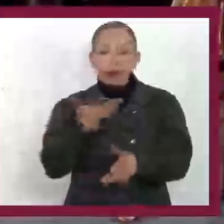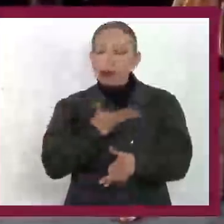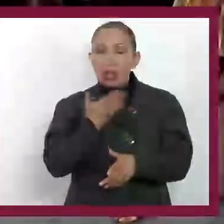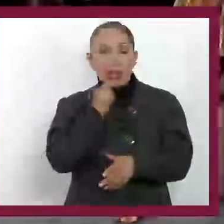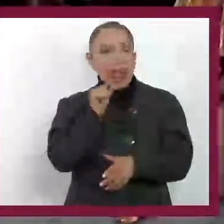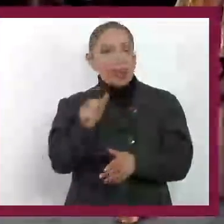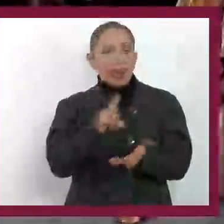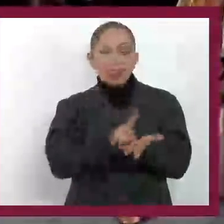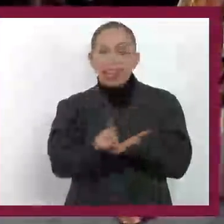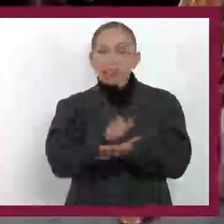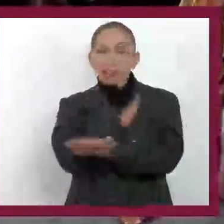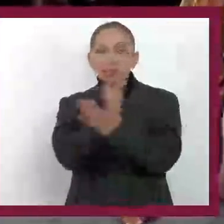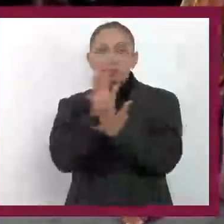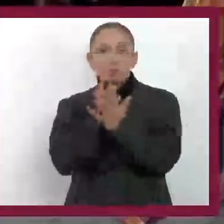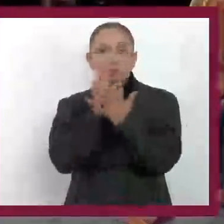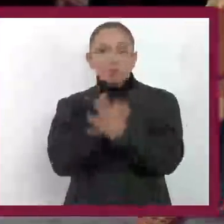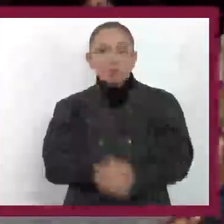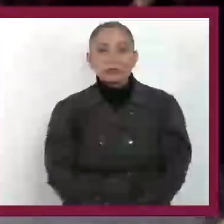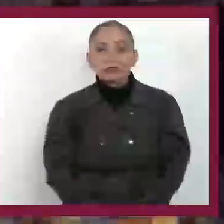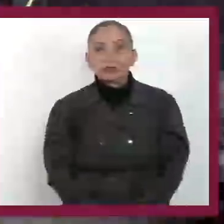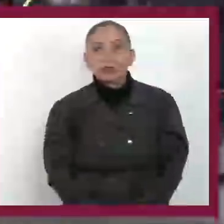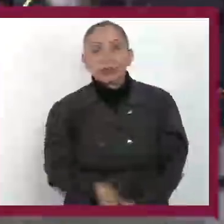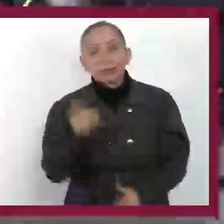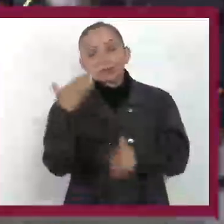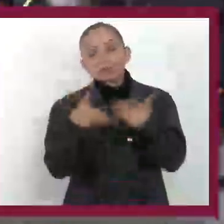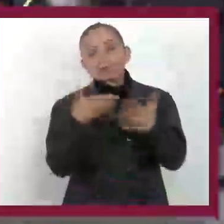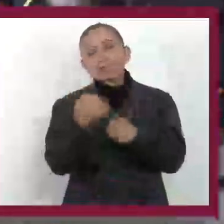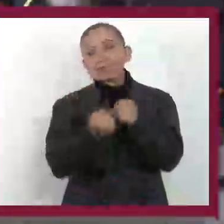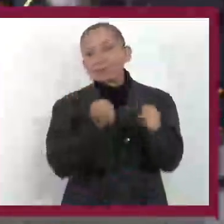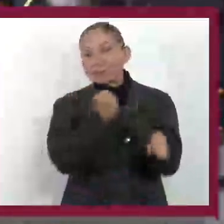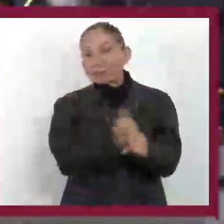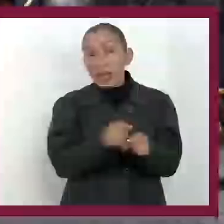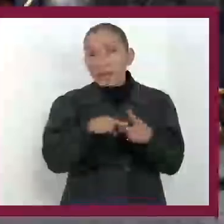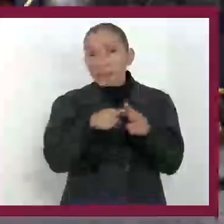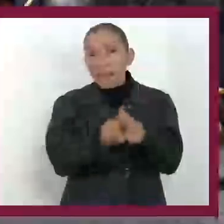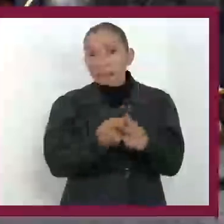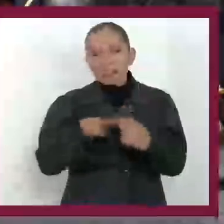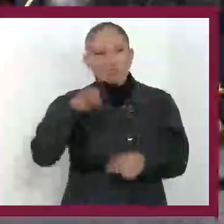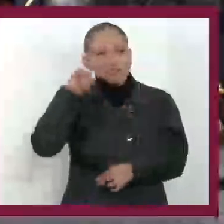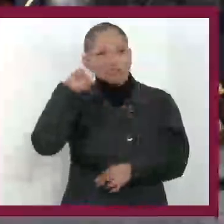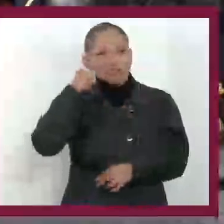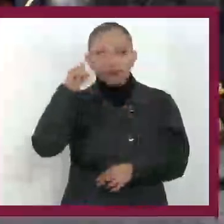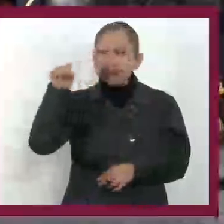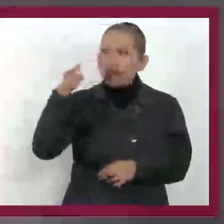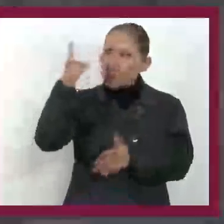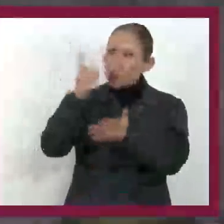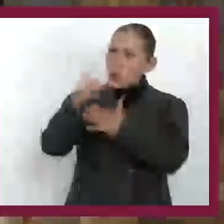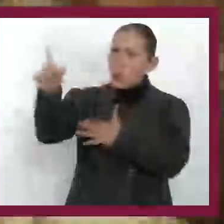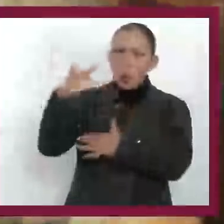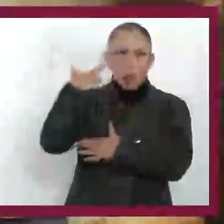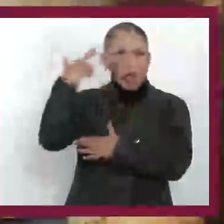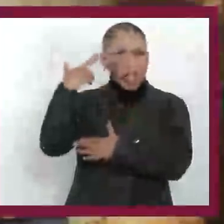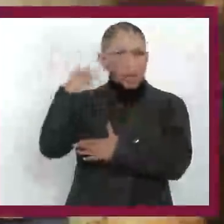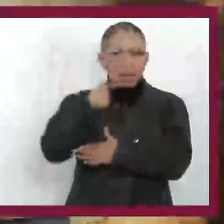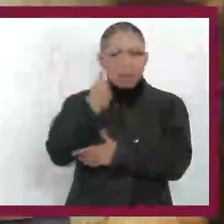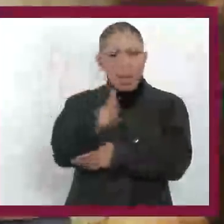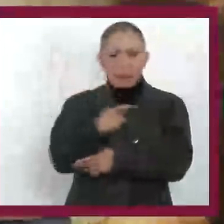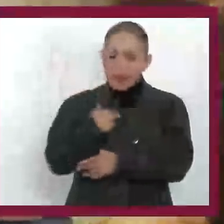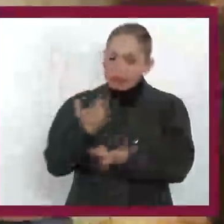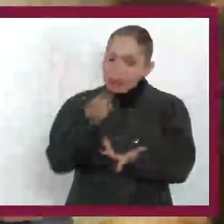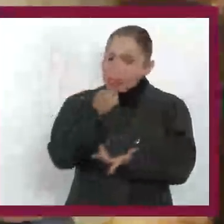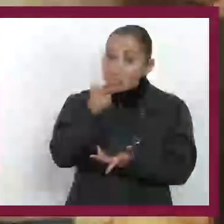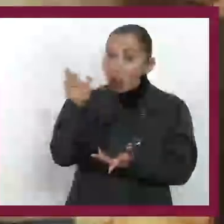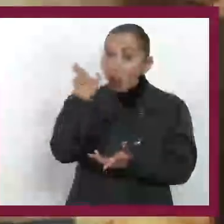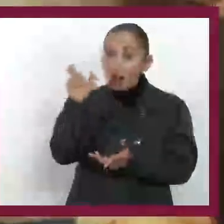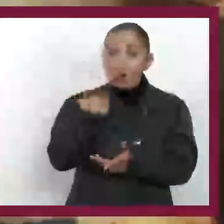con derechos de participación. Con el paso del tiempo, surgen descontentos por el poder absoluto de los reyes y se sostiene que